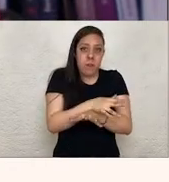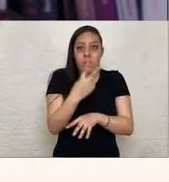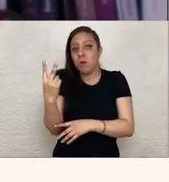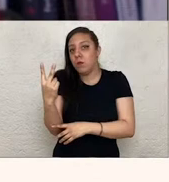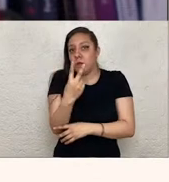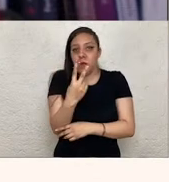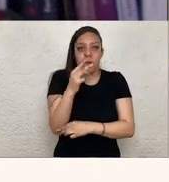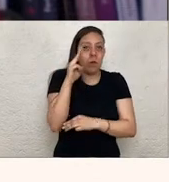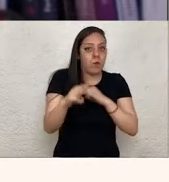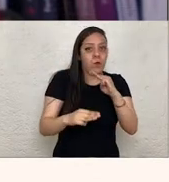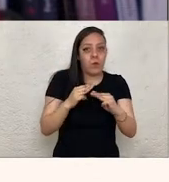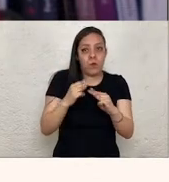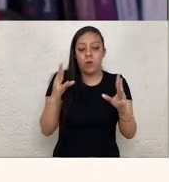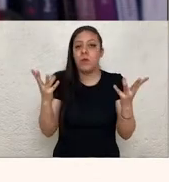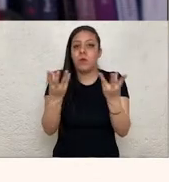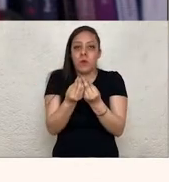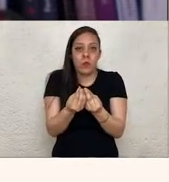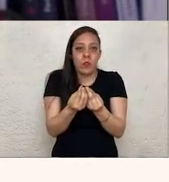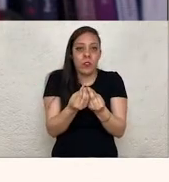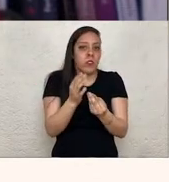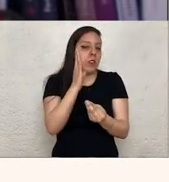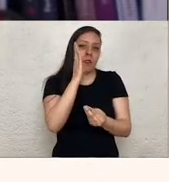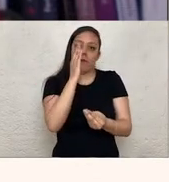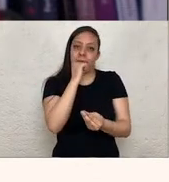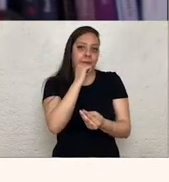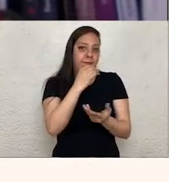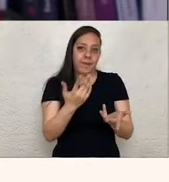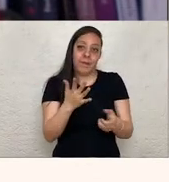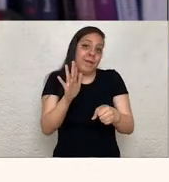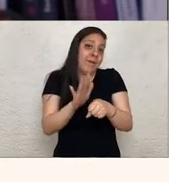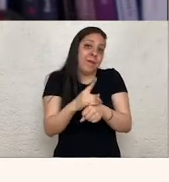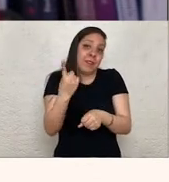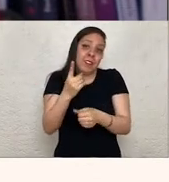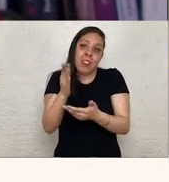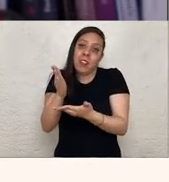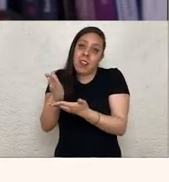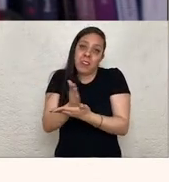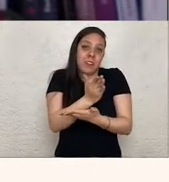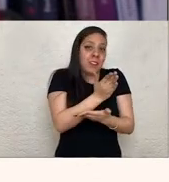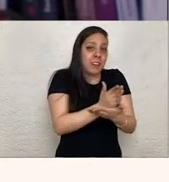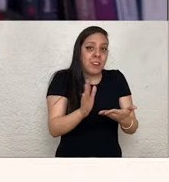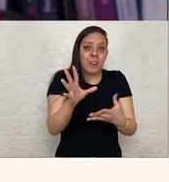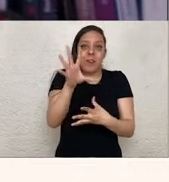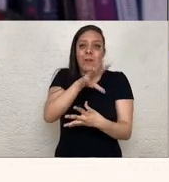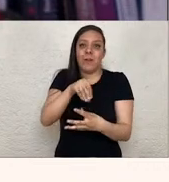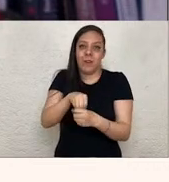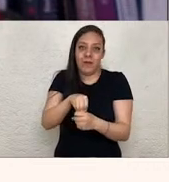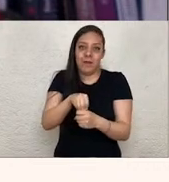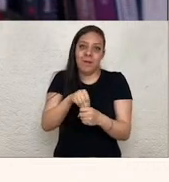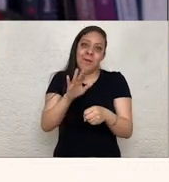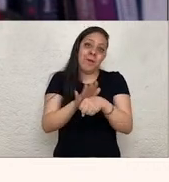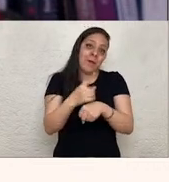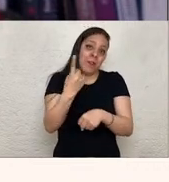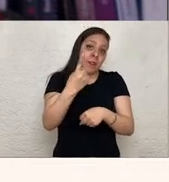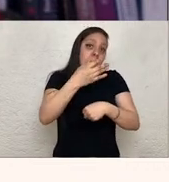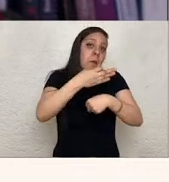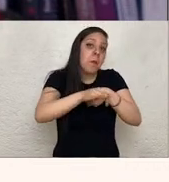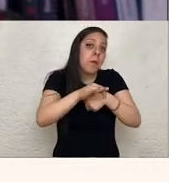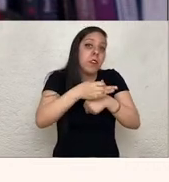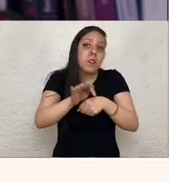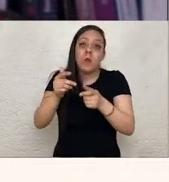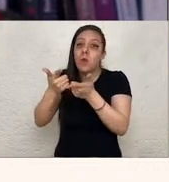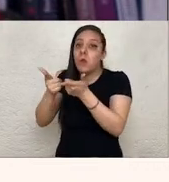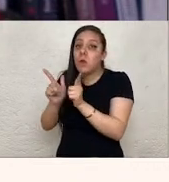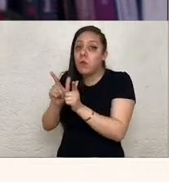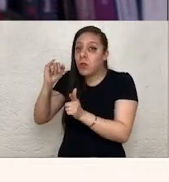son totalmente contrarios, que son totalmente incompatibles. ¿Y por qué eran incompatibles? Porque mientras que los